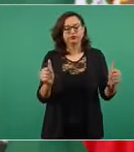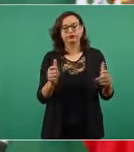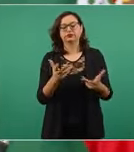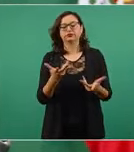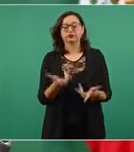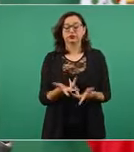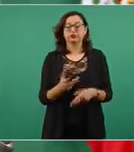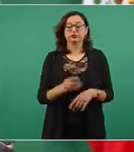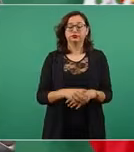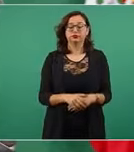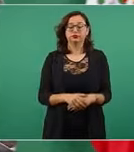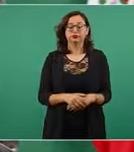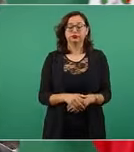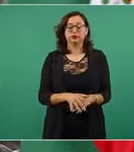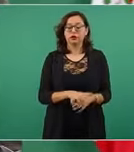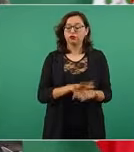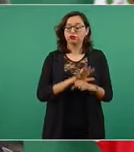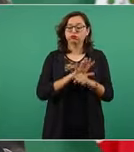Ofrecer en